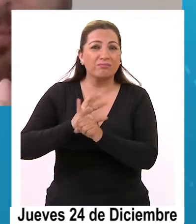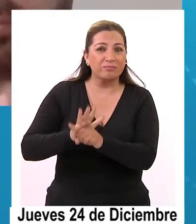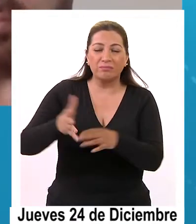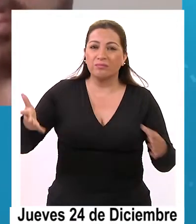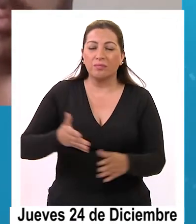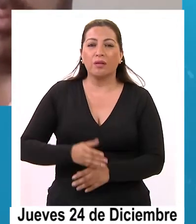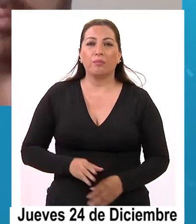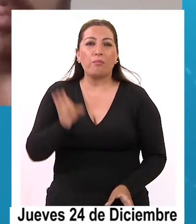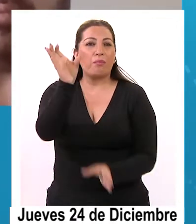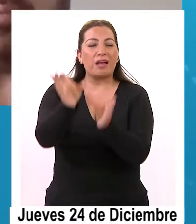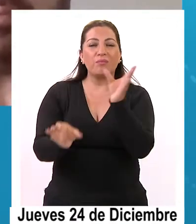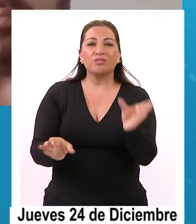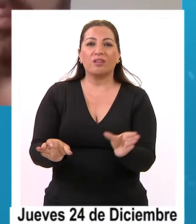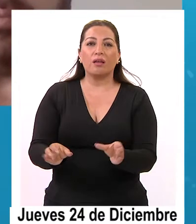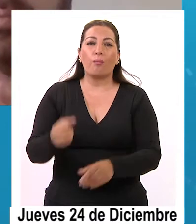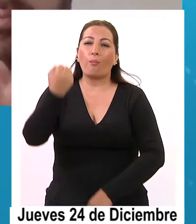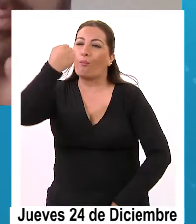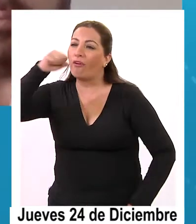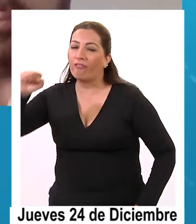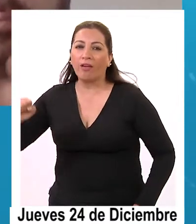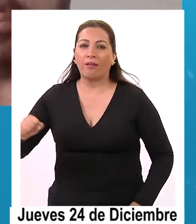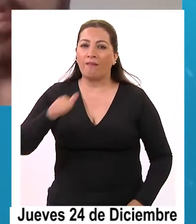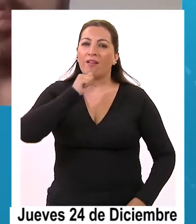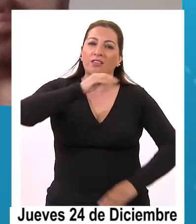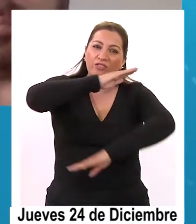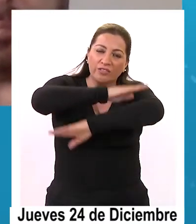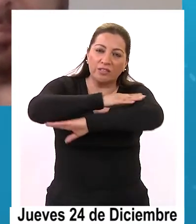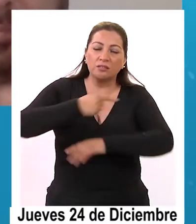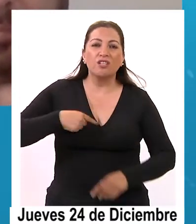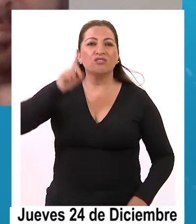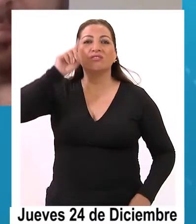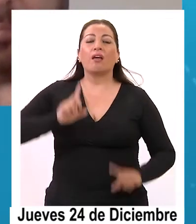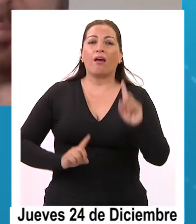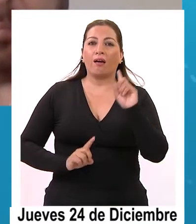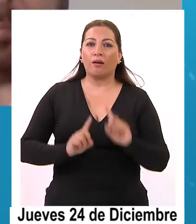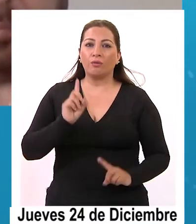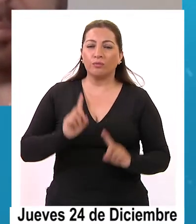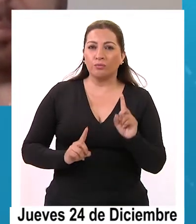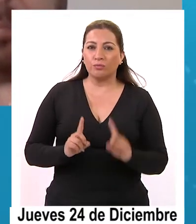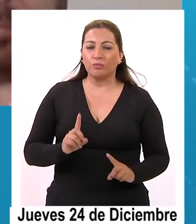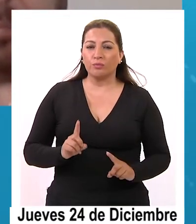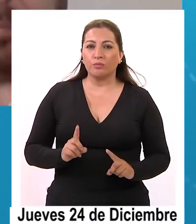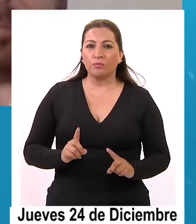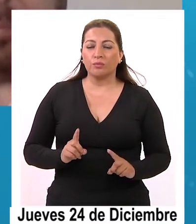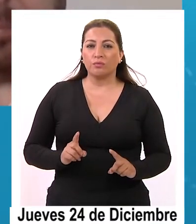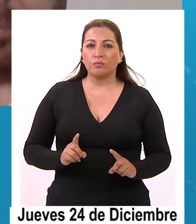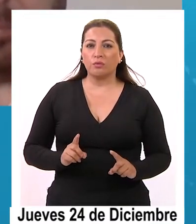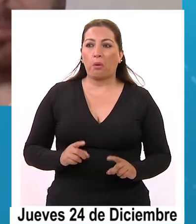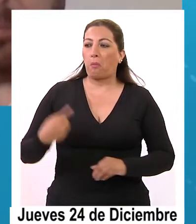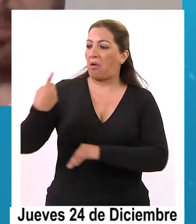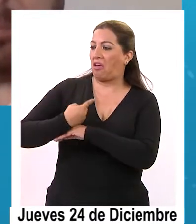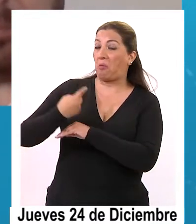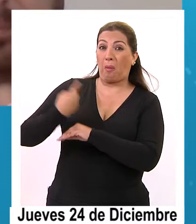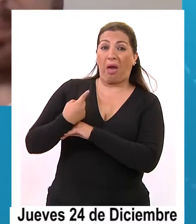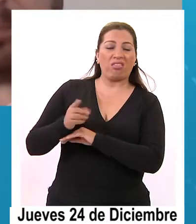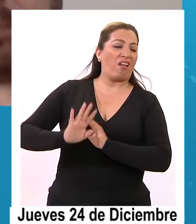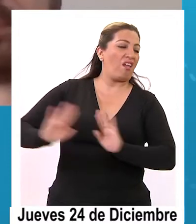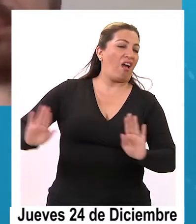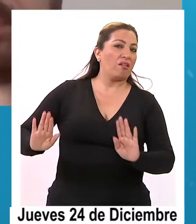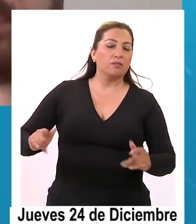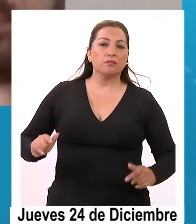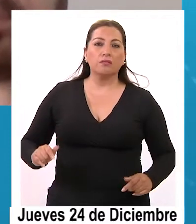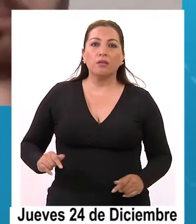Vamos mal. Uno, inclusivamente, porque la gente no quiere entender, no quiere obedecer. Yo sé que hay algunos que a mí me han dicho, a mí no me manda nadie.